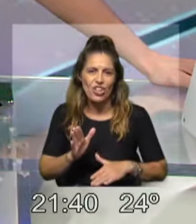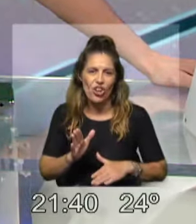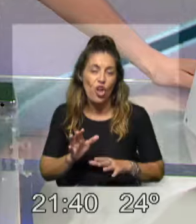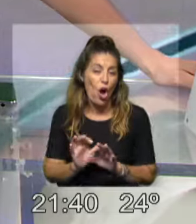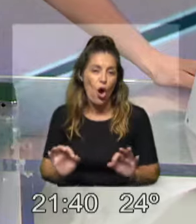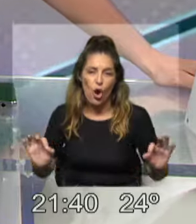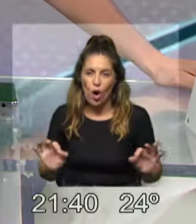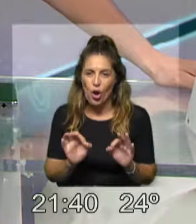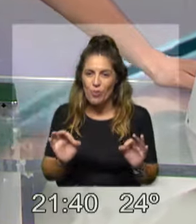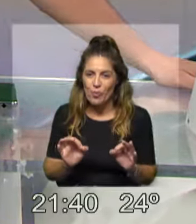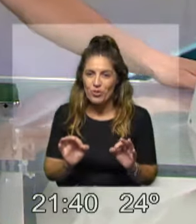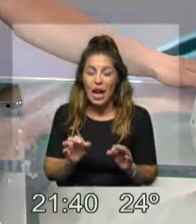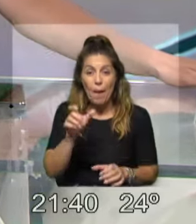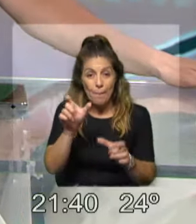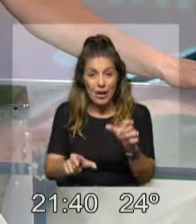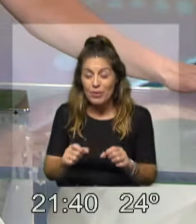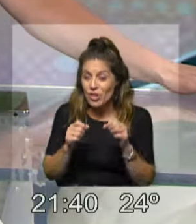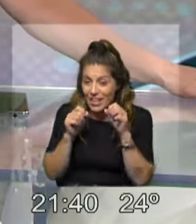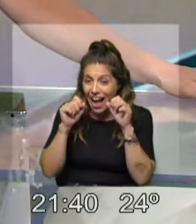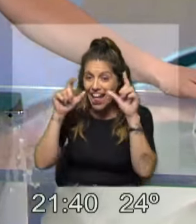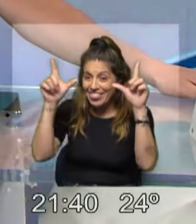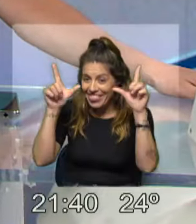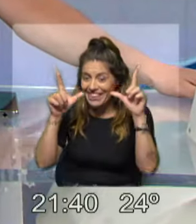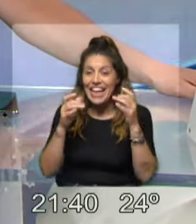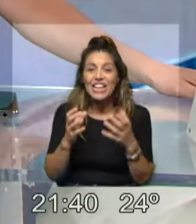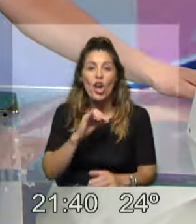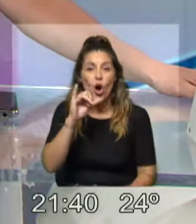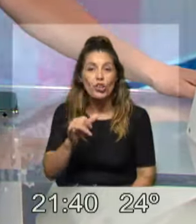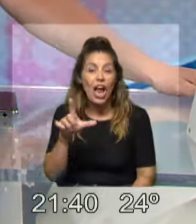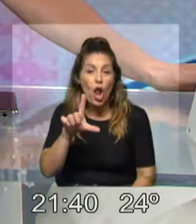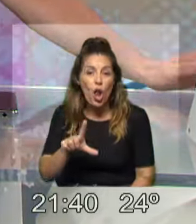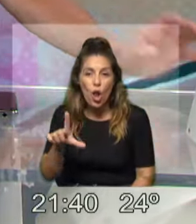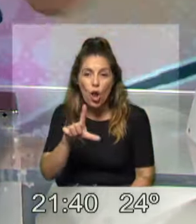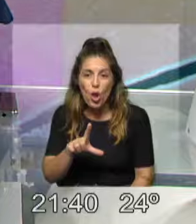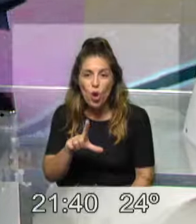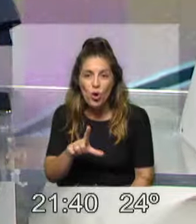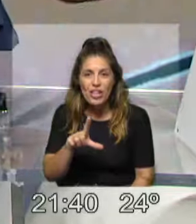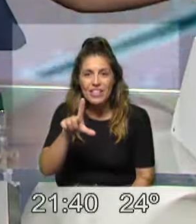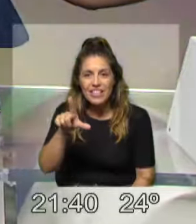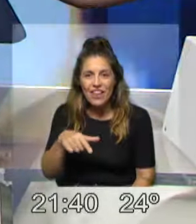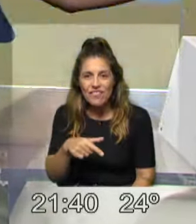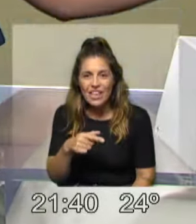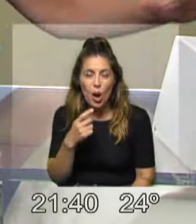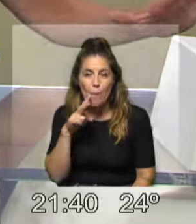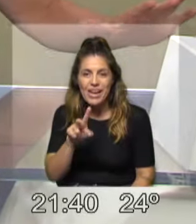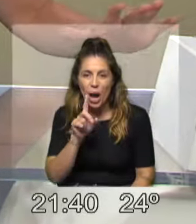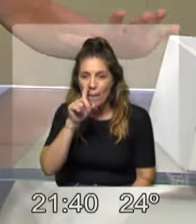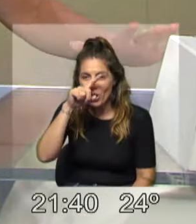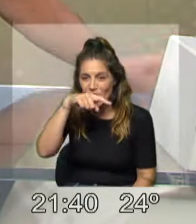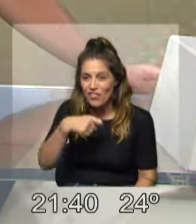Bien. Entonces, para que la gente esté atenta, les quiero contar que el lunes se viene un Mira Montevideo